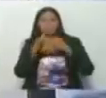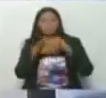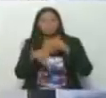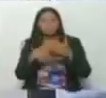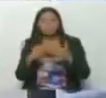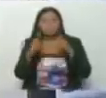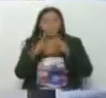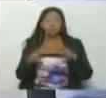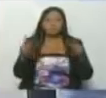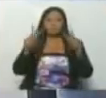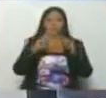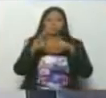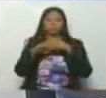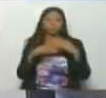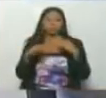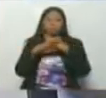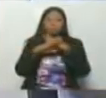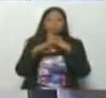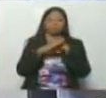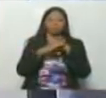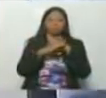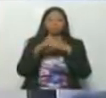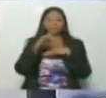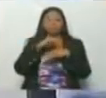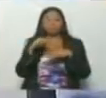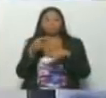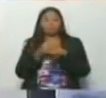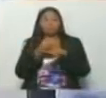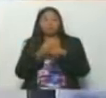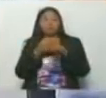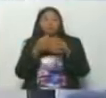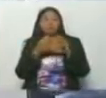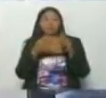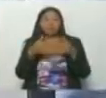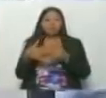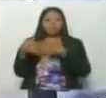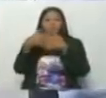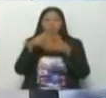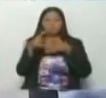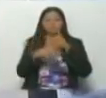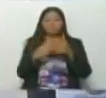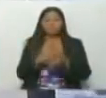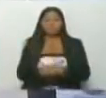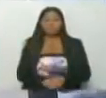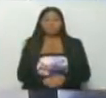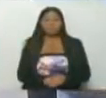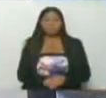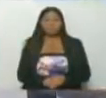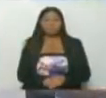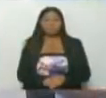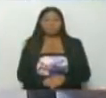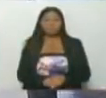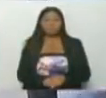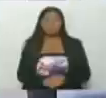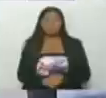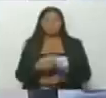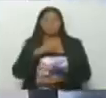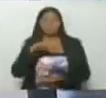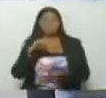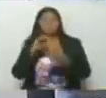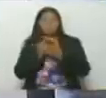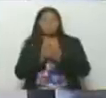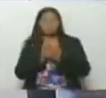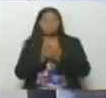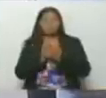frente a la sanción del gobierno estadounidense han desafiado y la agresividad y nos han ayudado los compañeros iraní en segundo